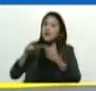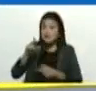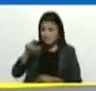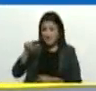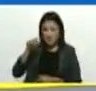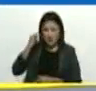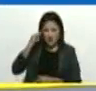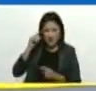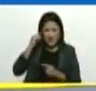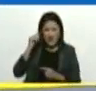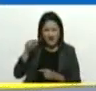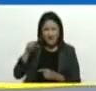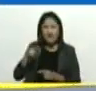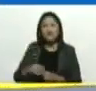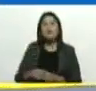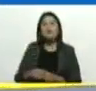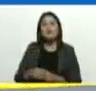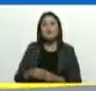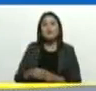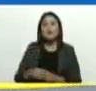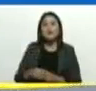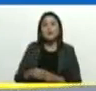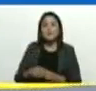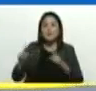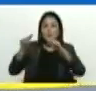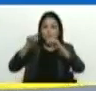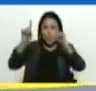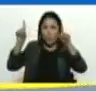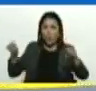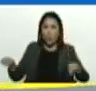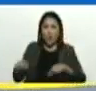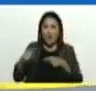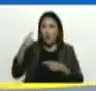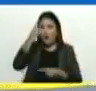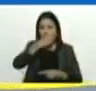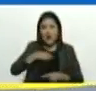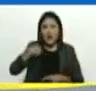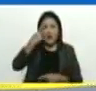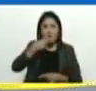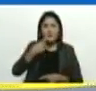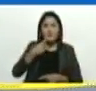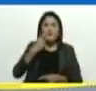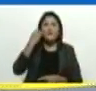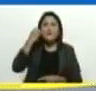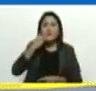encuentro, un retrato de Fidel, realizado en